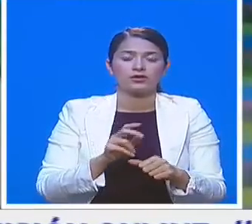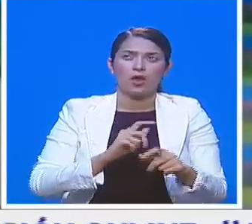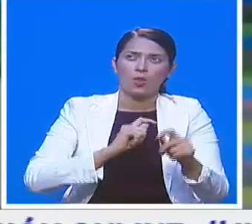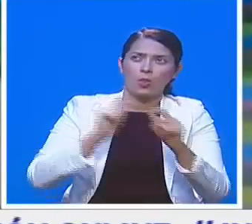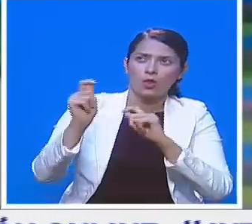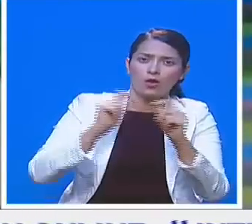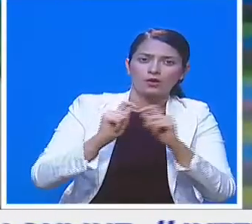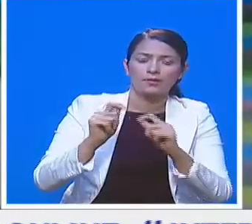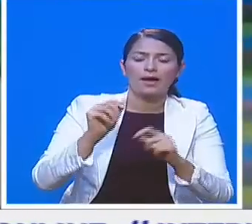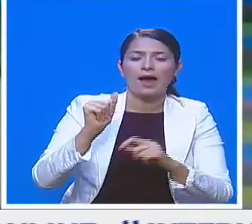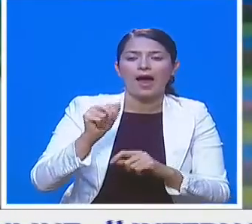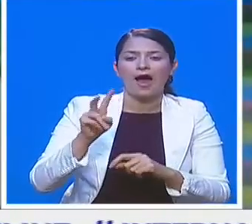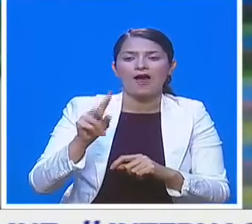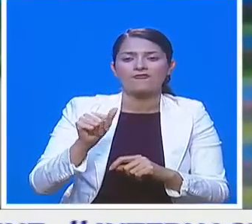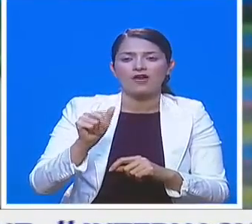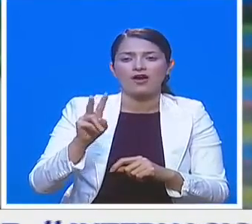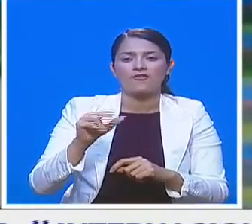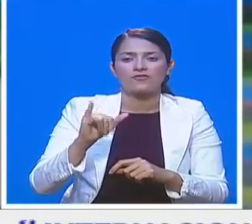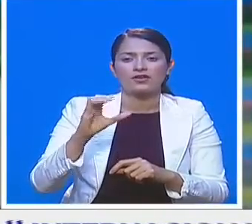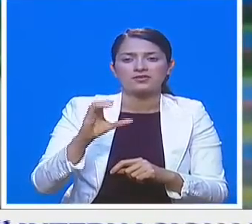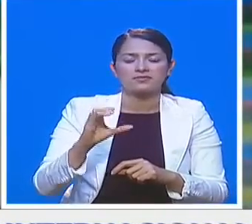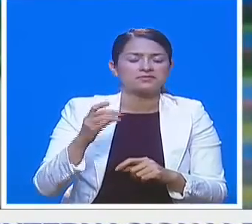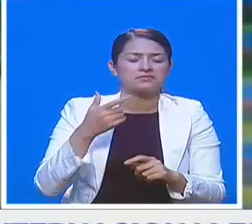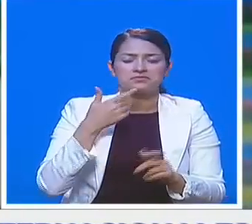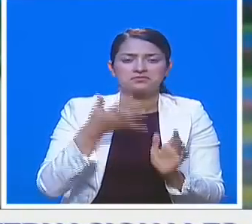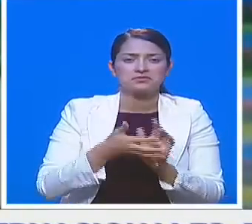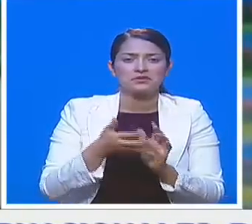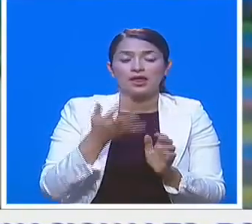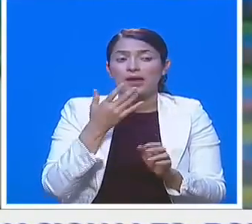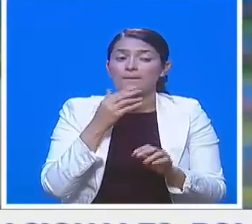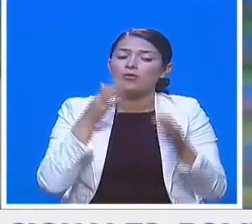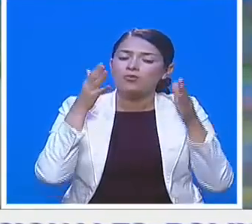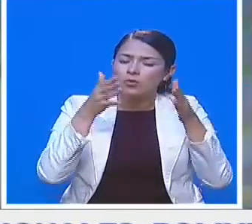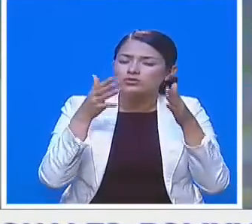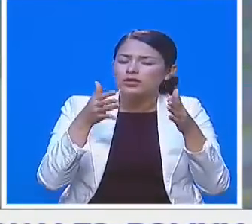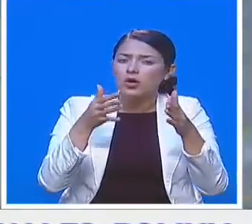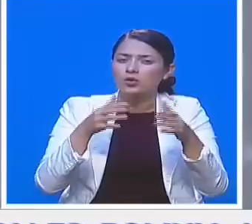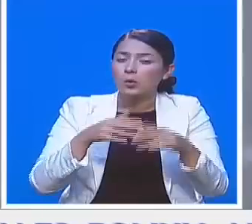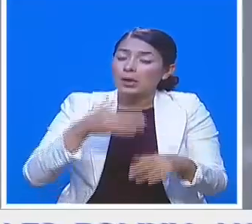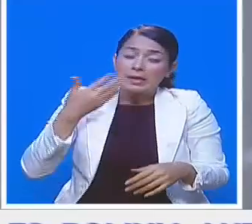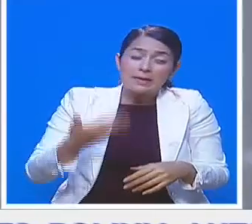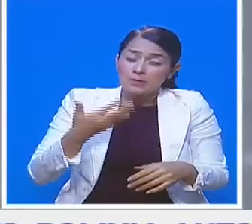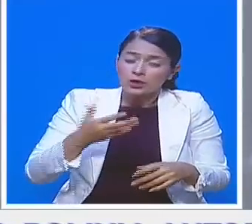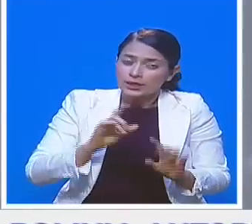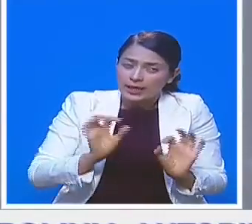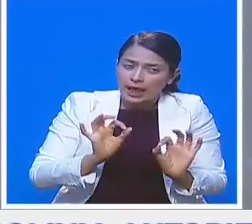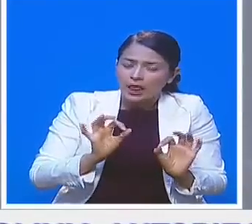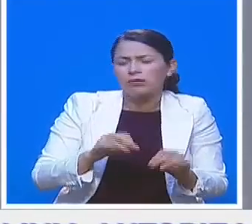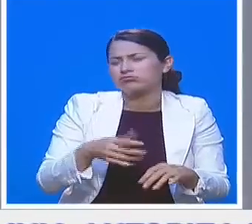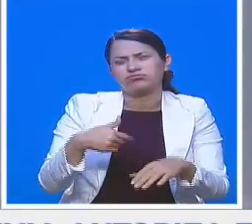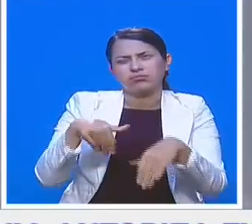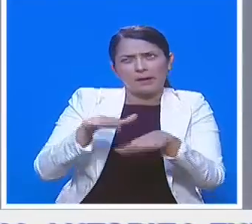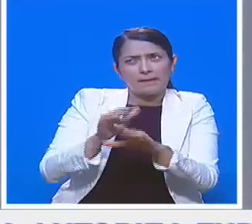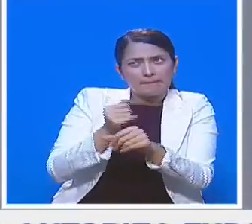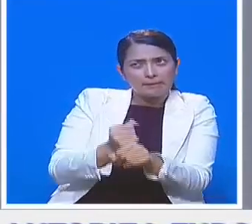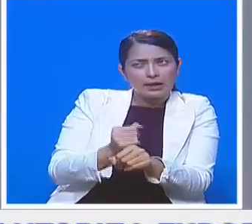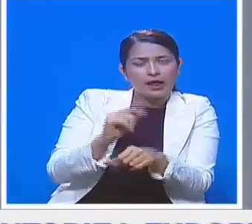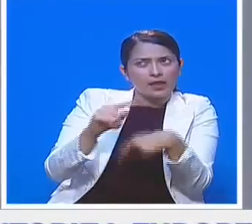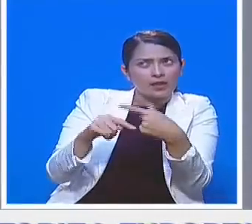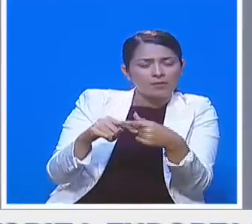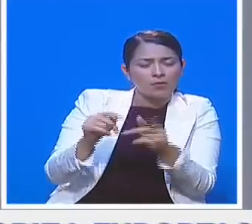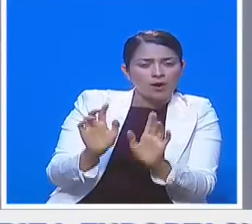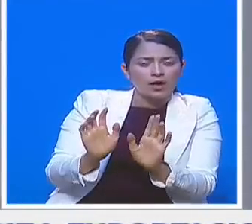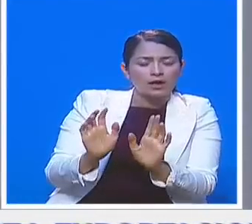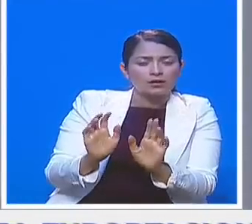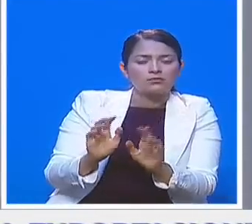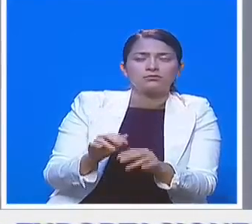Turismo, Avavit, recomienda a los pasajeros que, de no ser prioritario viajar a Estados Unidos, bueno, reconsideren hasta que exista una mayor